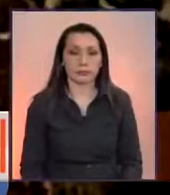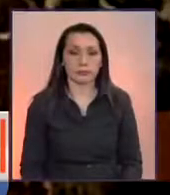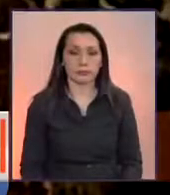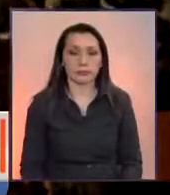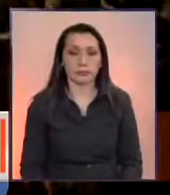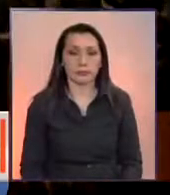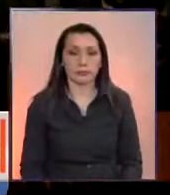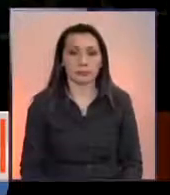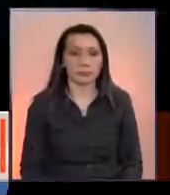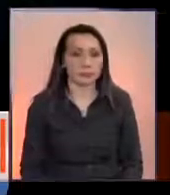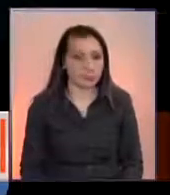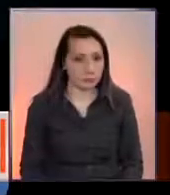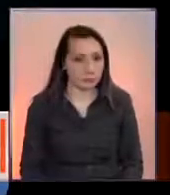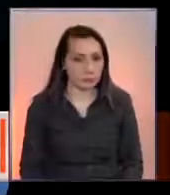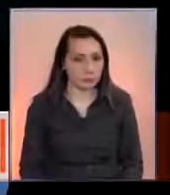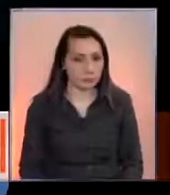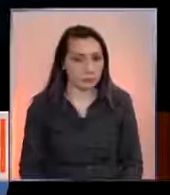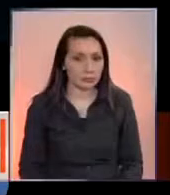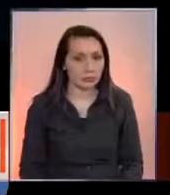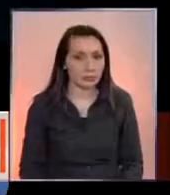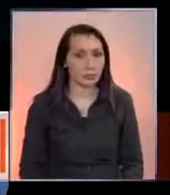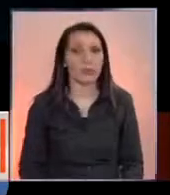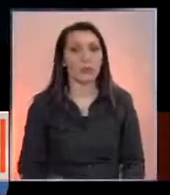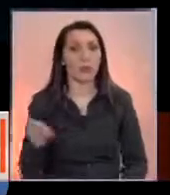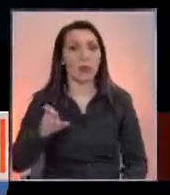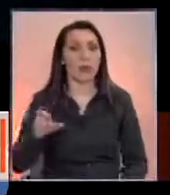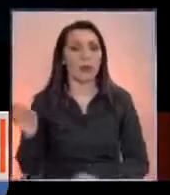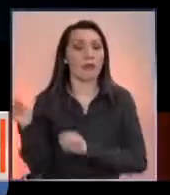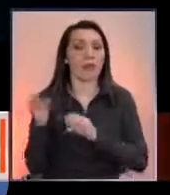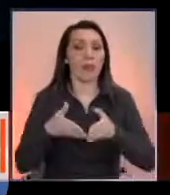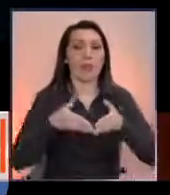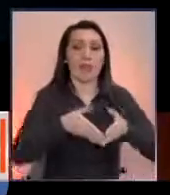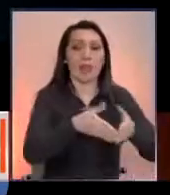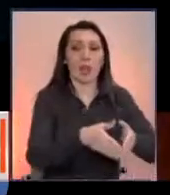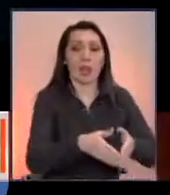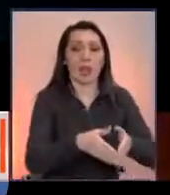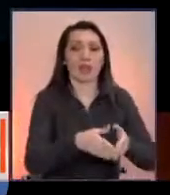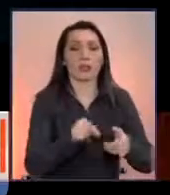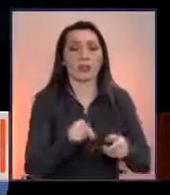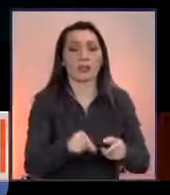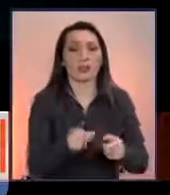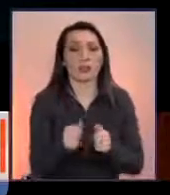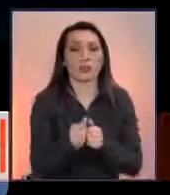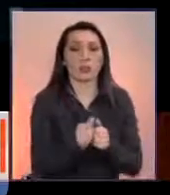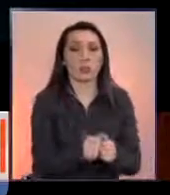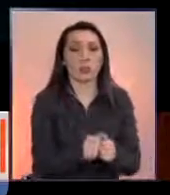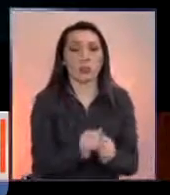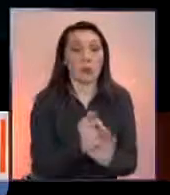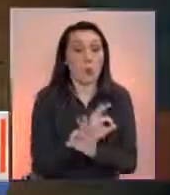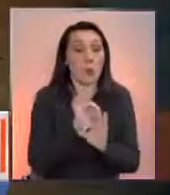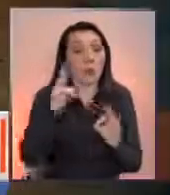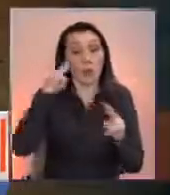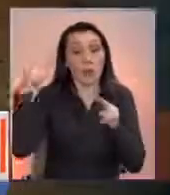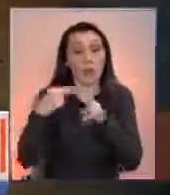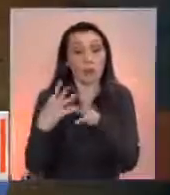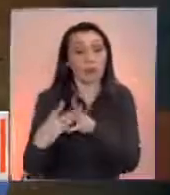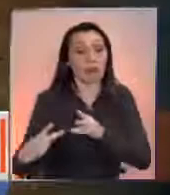Mi padre me vino a dejar al barco en Vigo, me embarqué en Vigo y nunca más lo volví a ver.